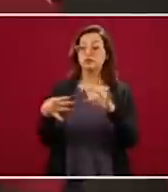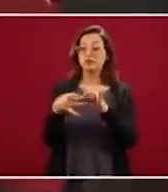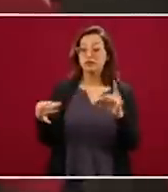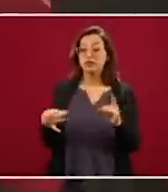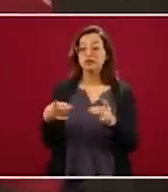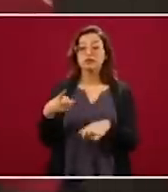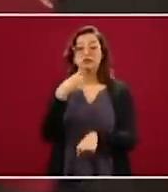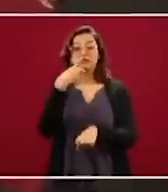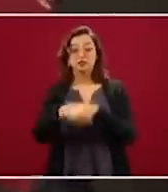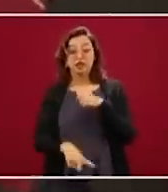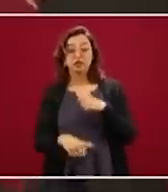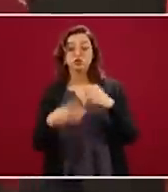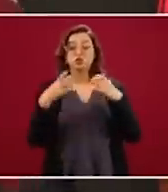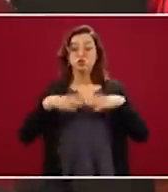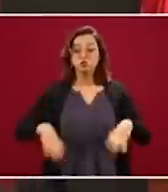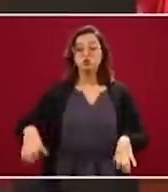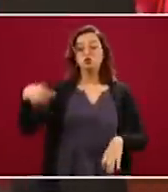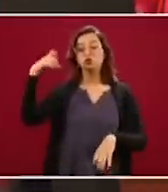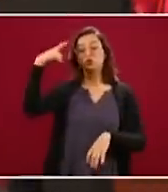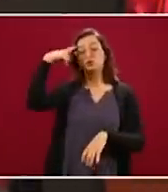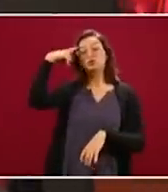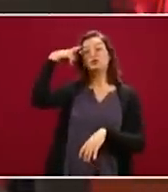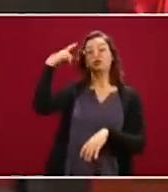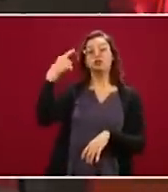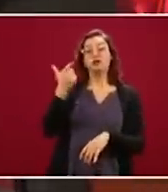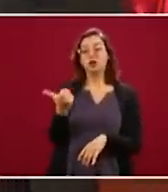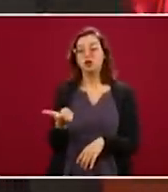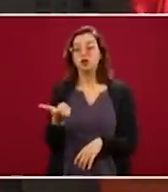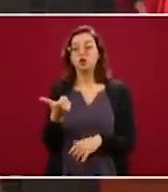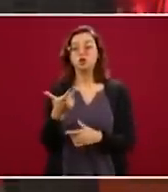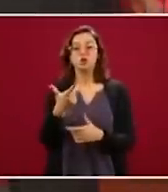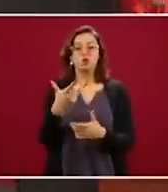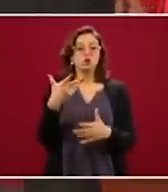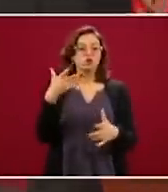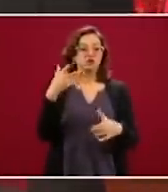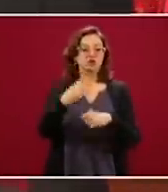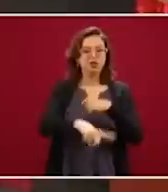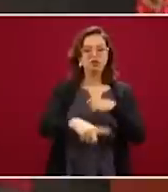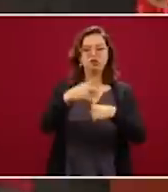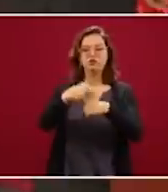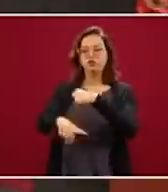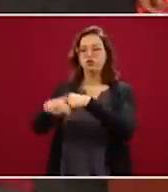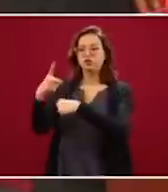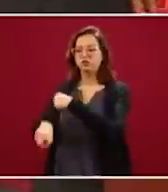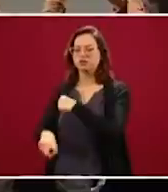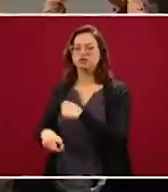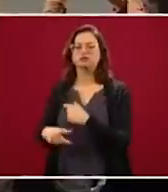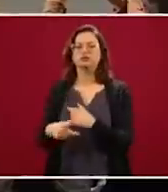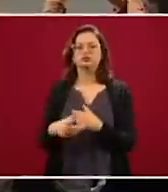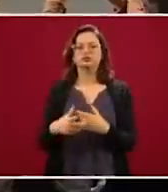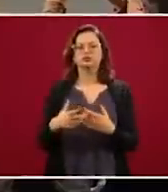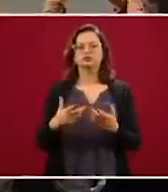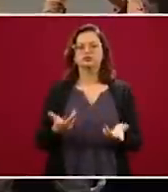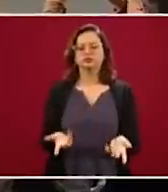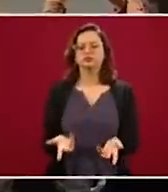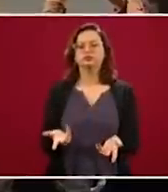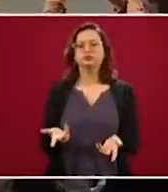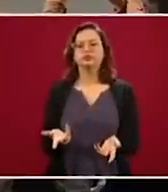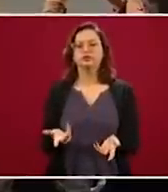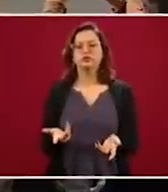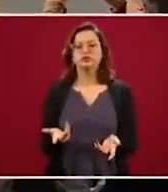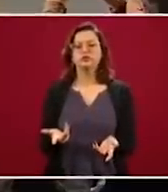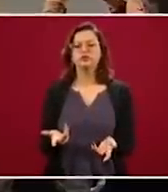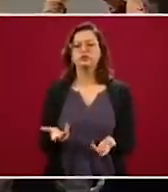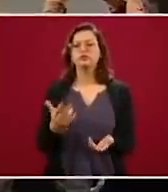físicas, emocionales, sociales, económicas que genera el consumo de sustancias psicoactivas,